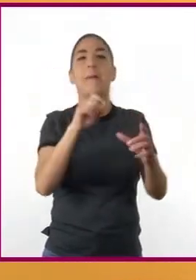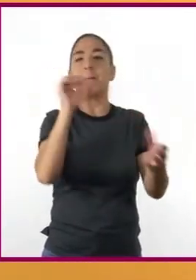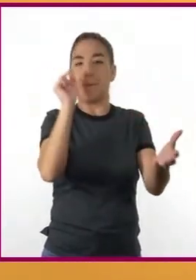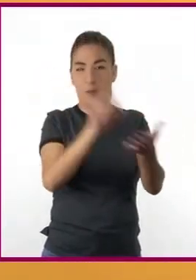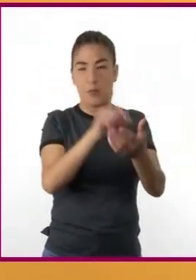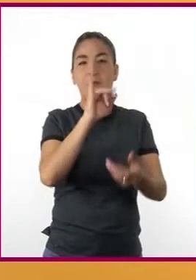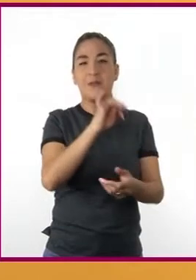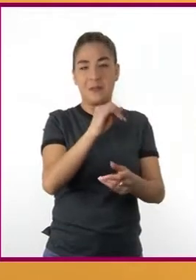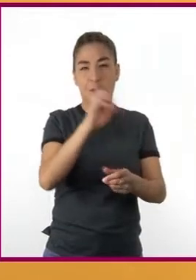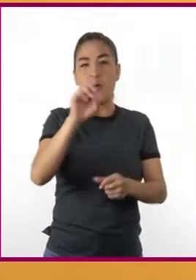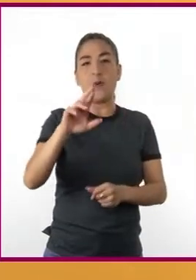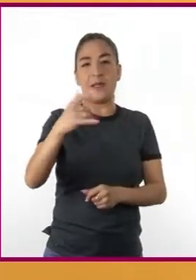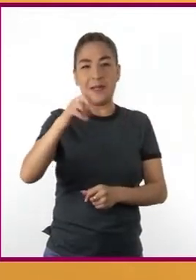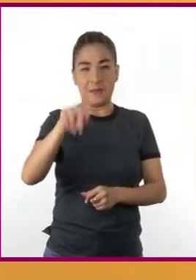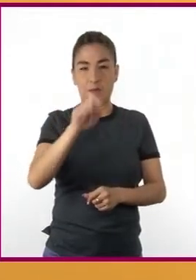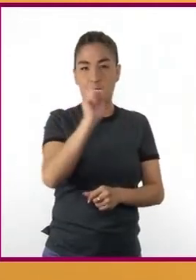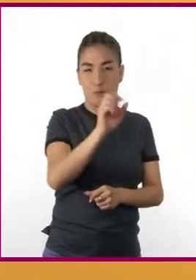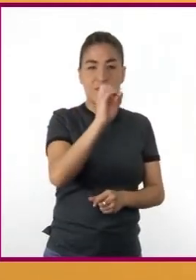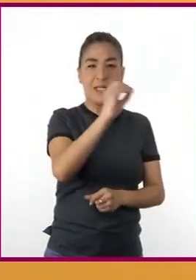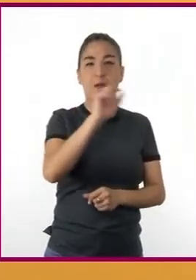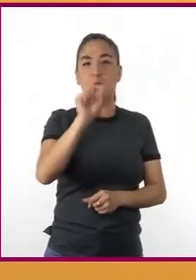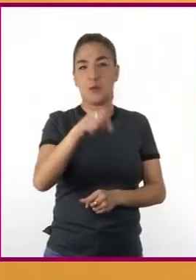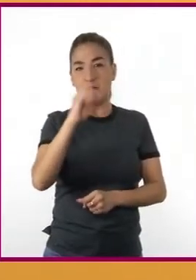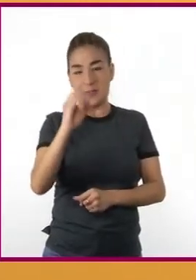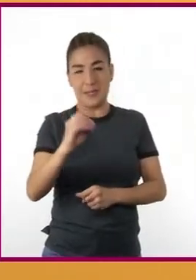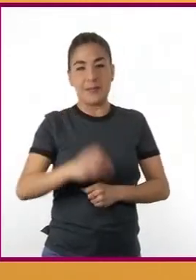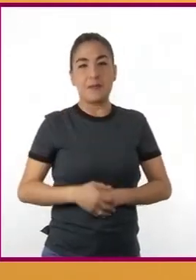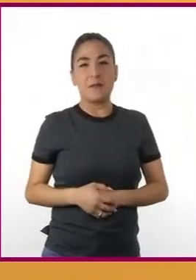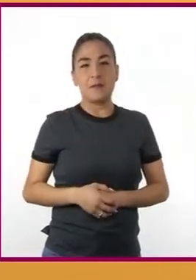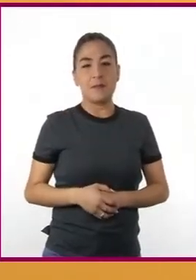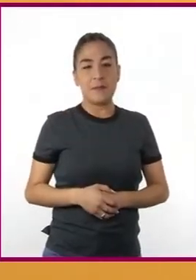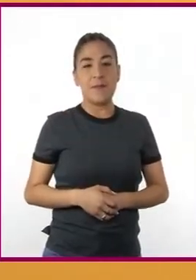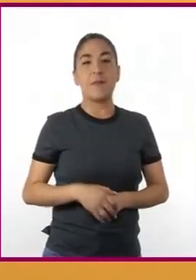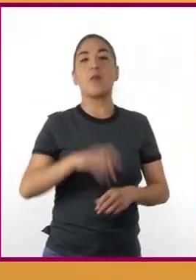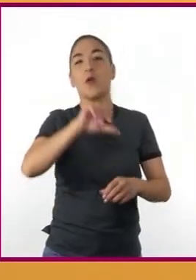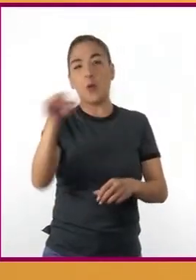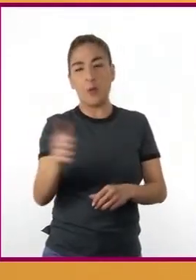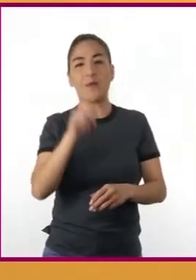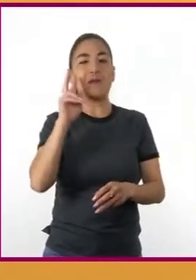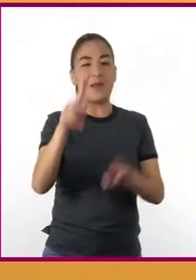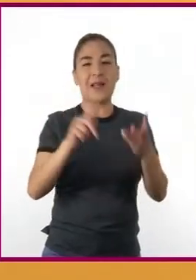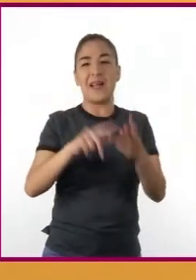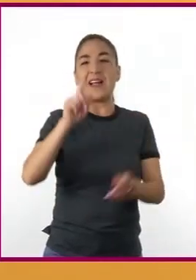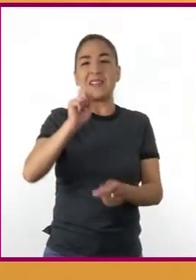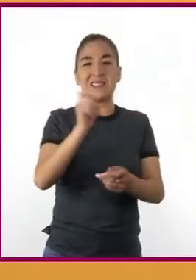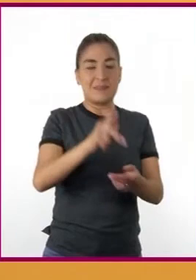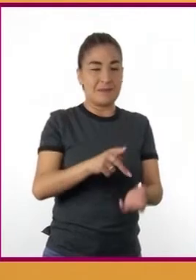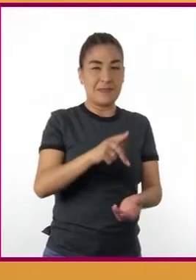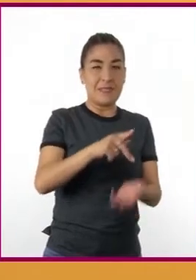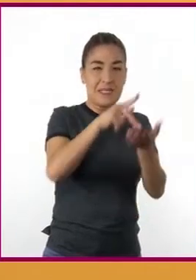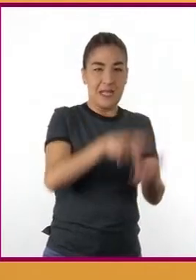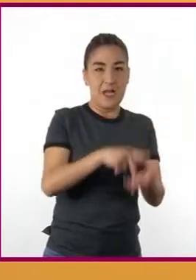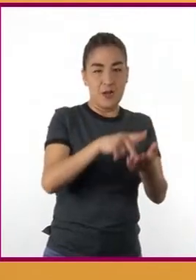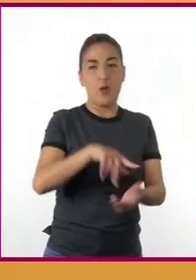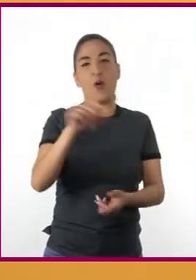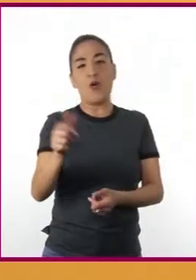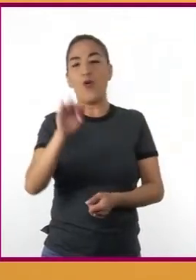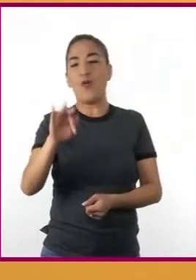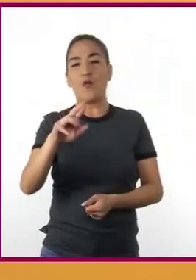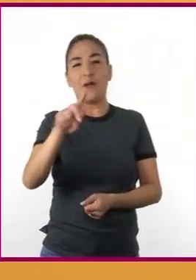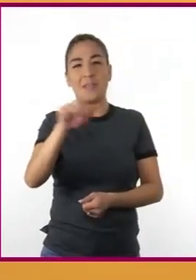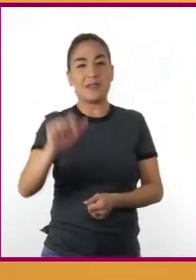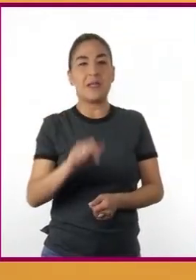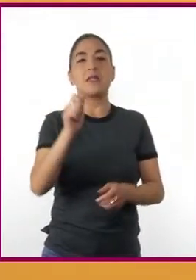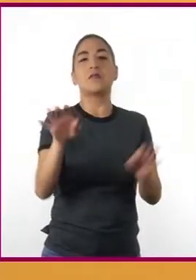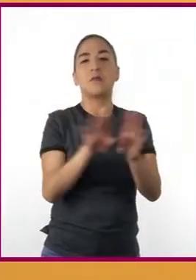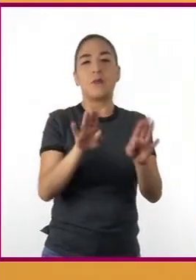origen. En el audiovisual se hace referencia a kilogramos fuerza, que son diferentes a los kilogramos con